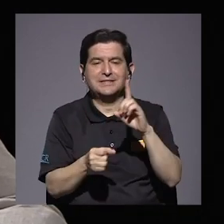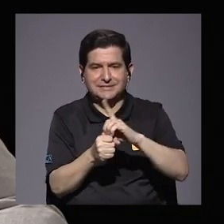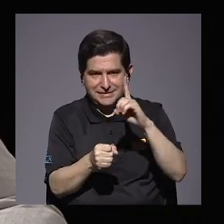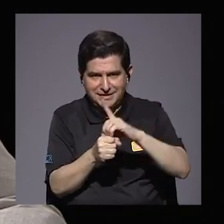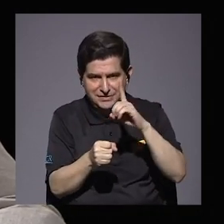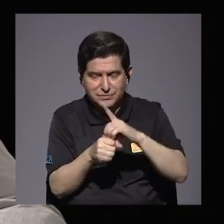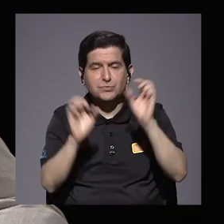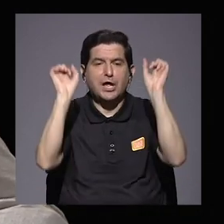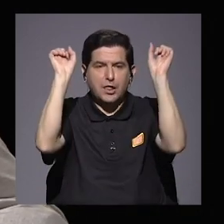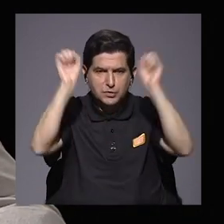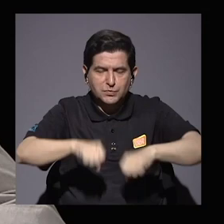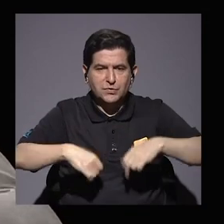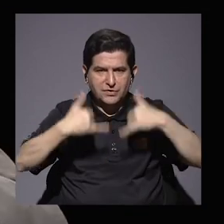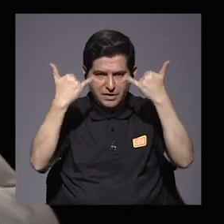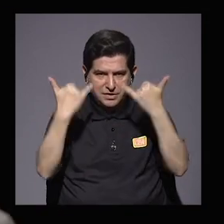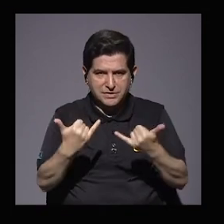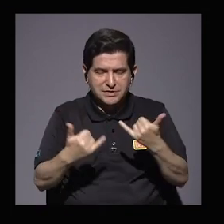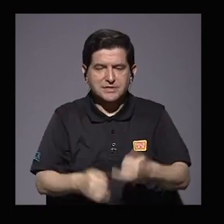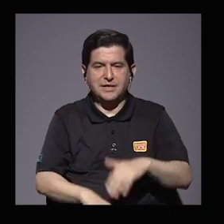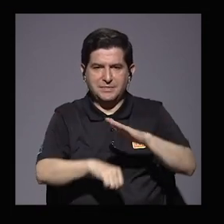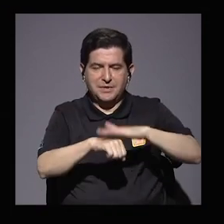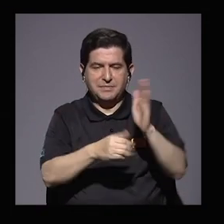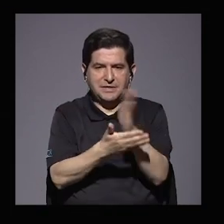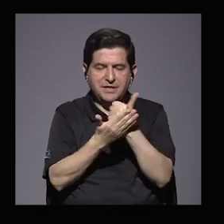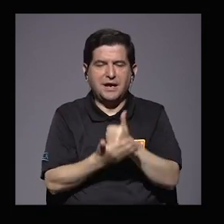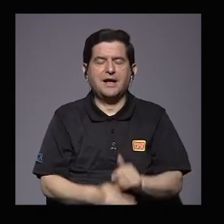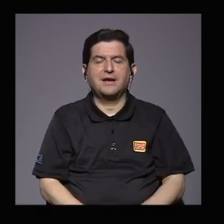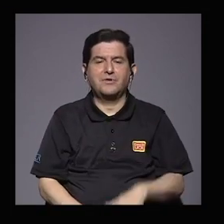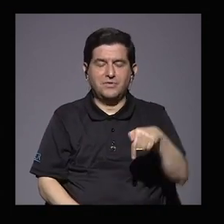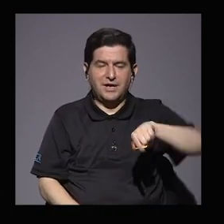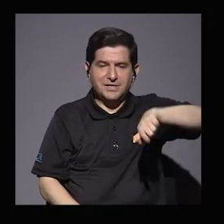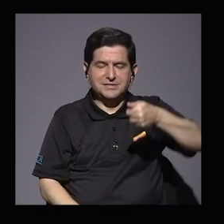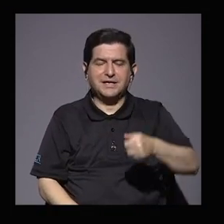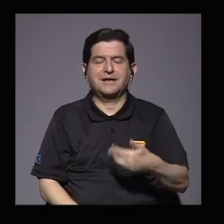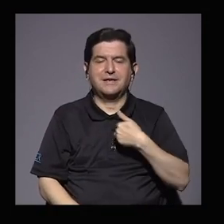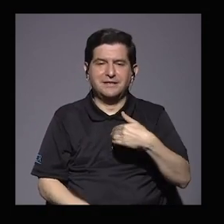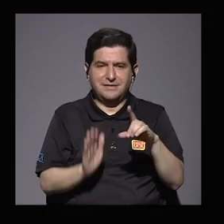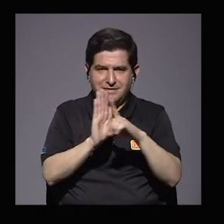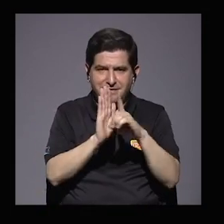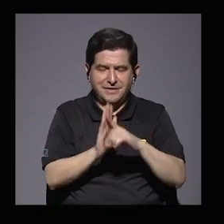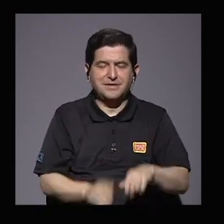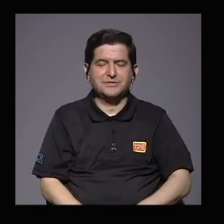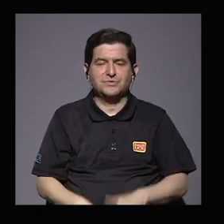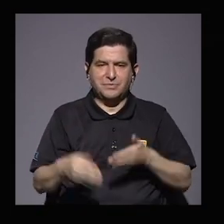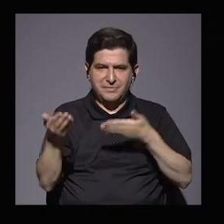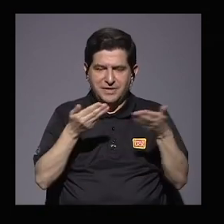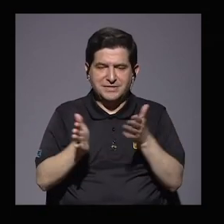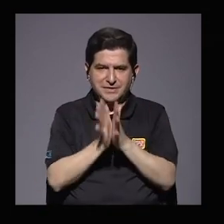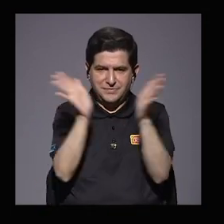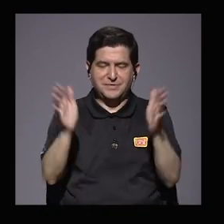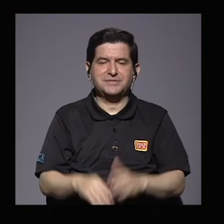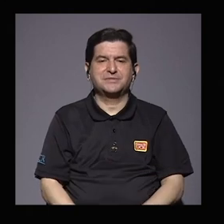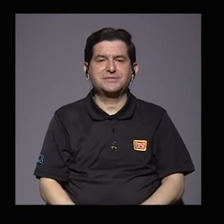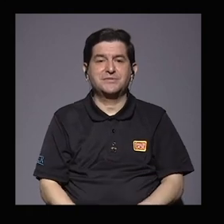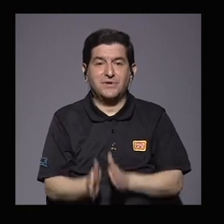que los diputados puedan verdaderamente hacer posible algo que merece este canal de servicio público. Muchas gracias